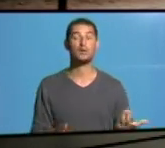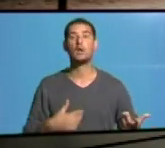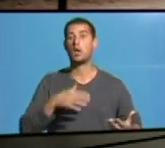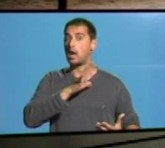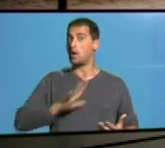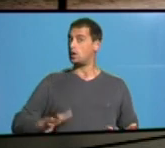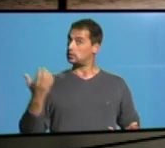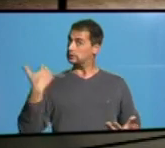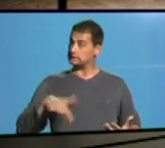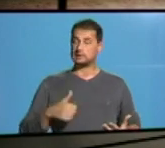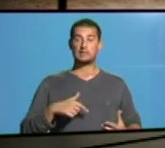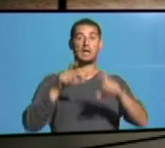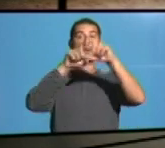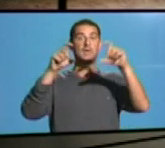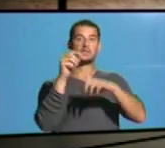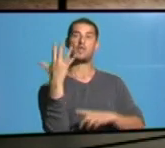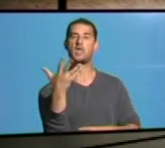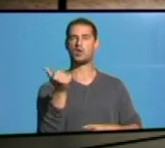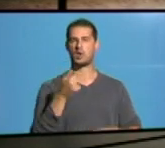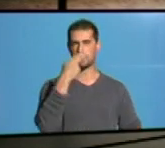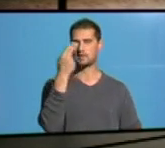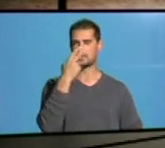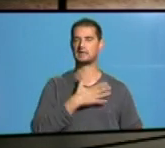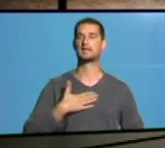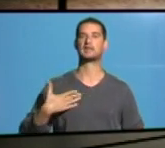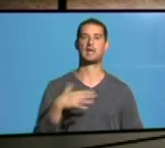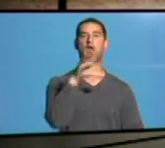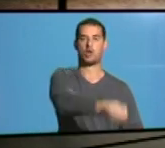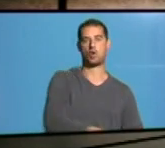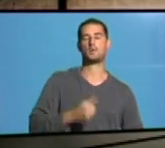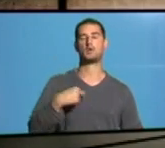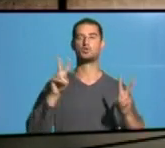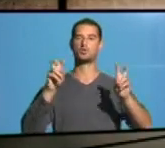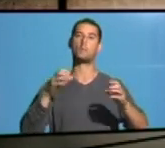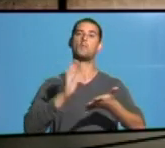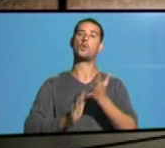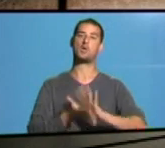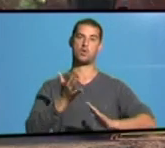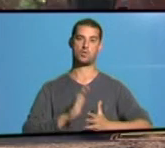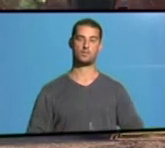hai 5 empresas que amosaron o seu interese en instalarse no novo polígono.